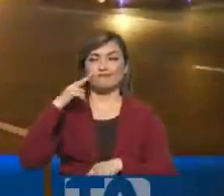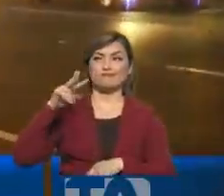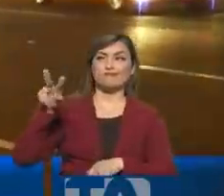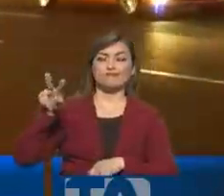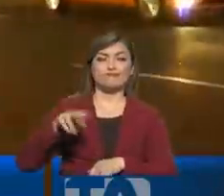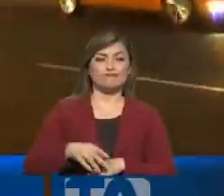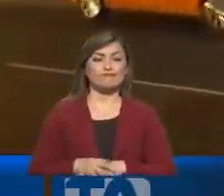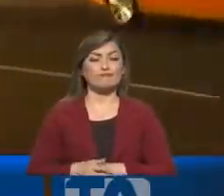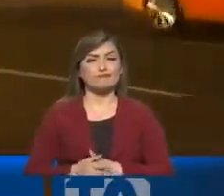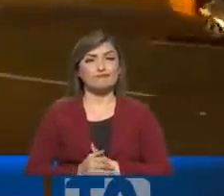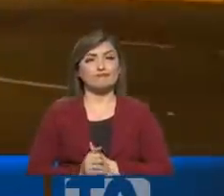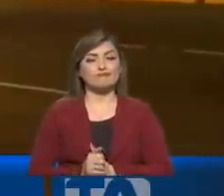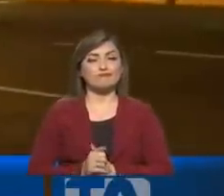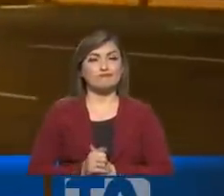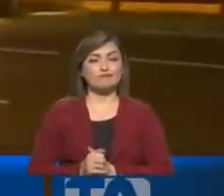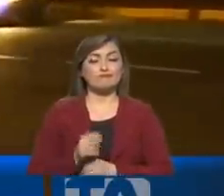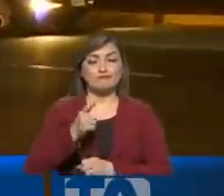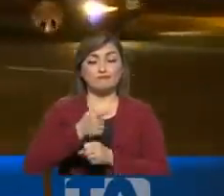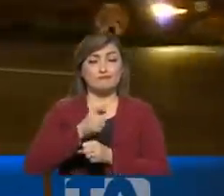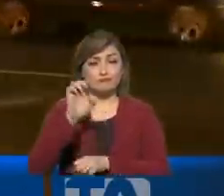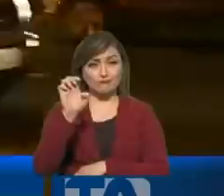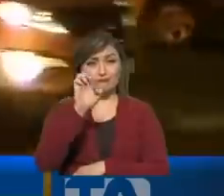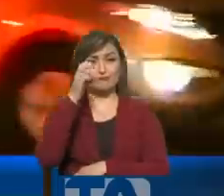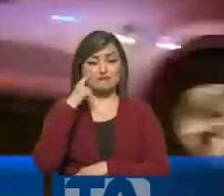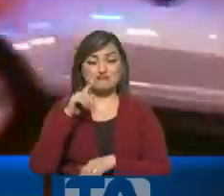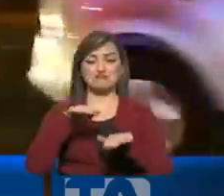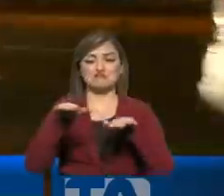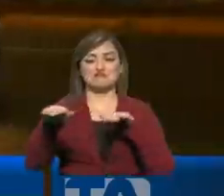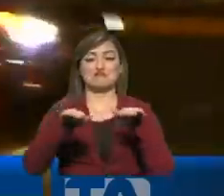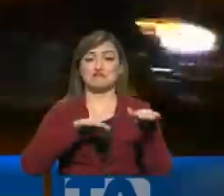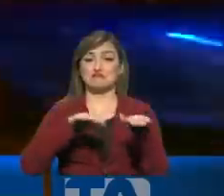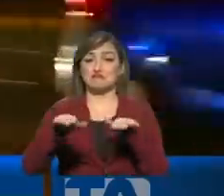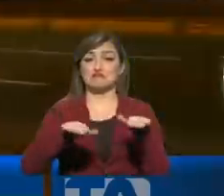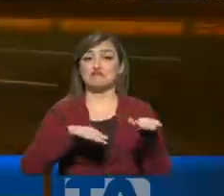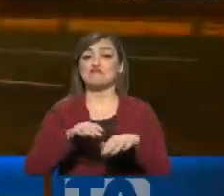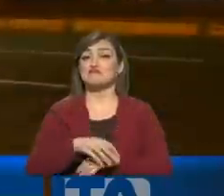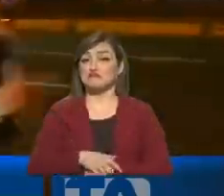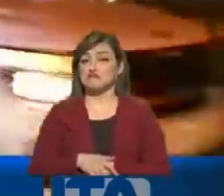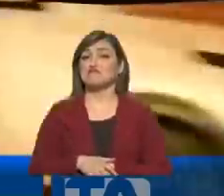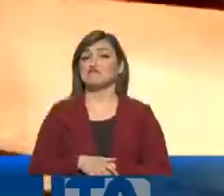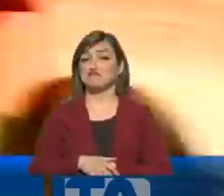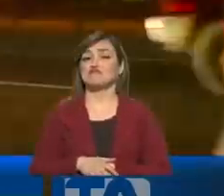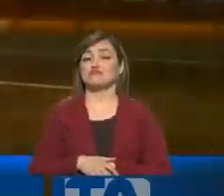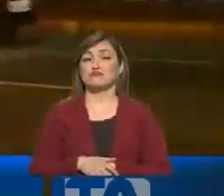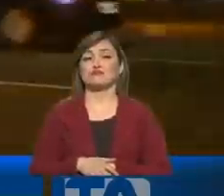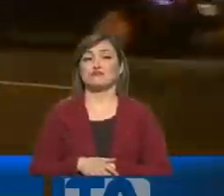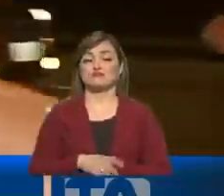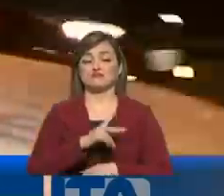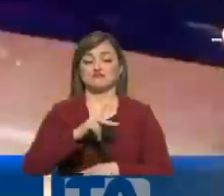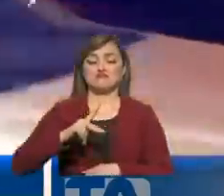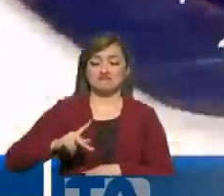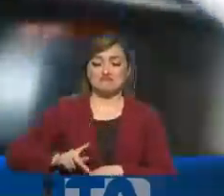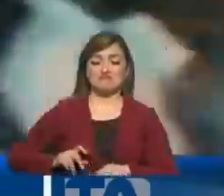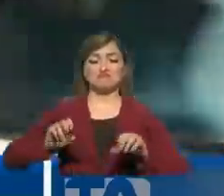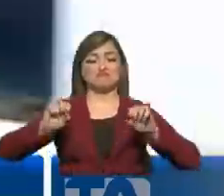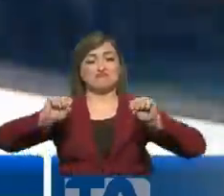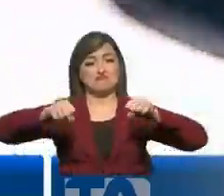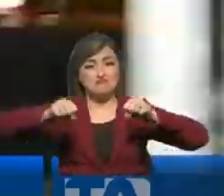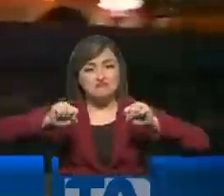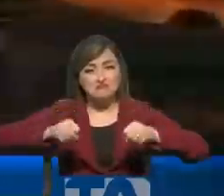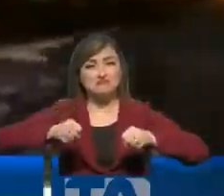solas. Pese a que ya rige el toque de queda, aún se observan varios vehículos particulares, también hemos visto